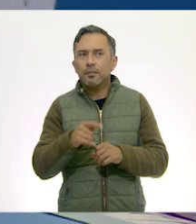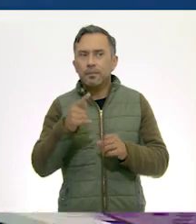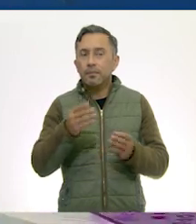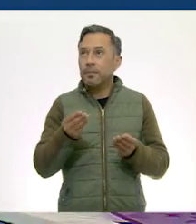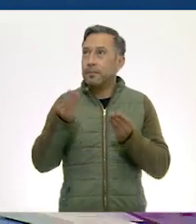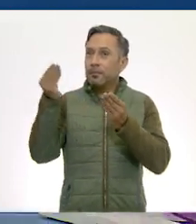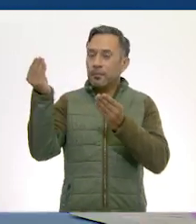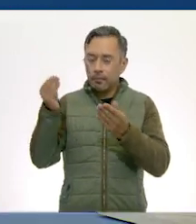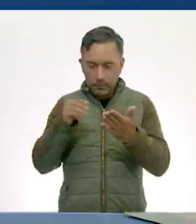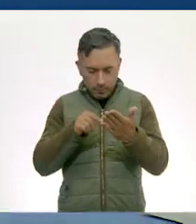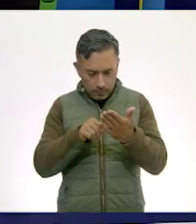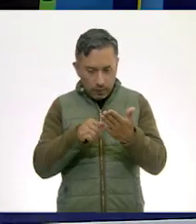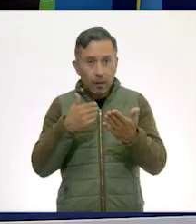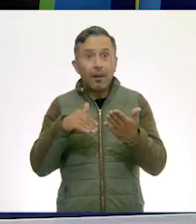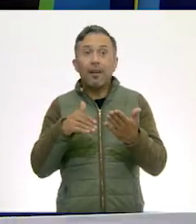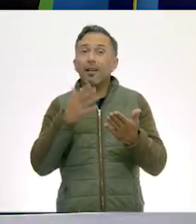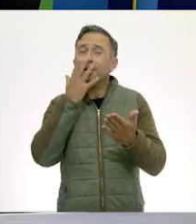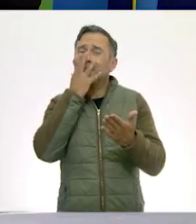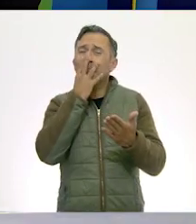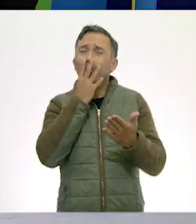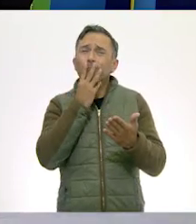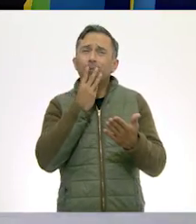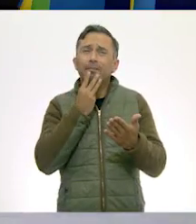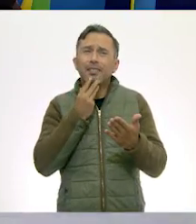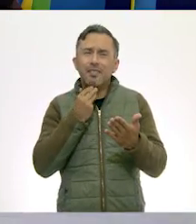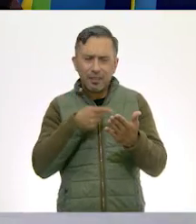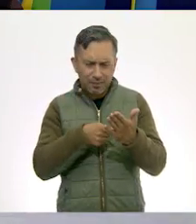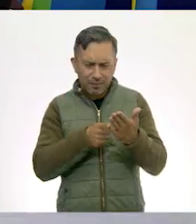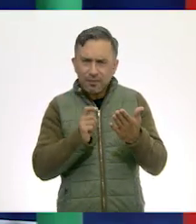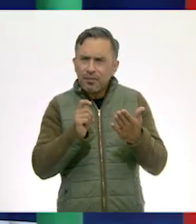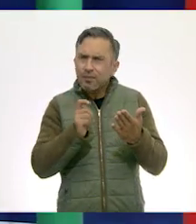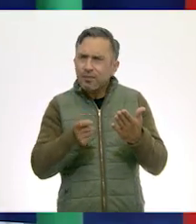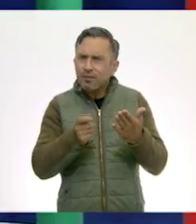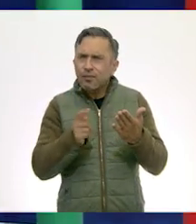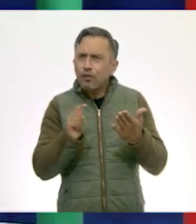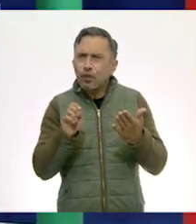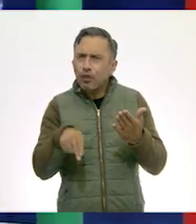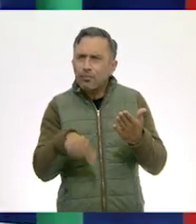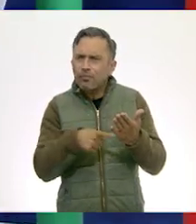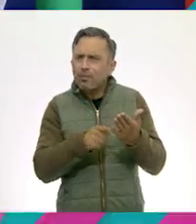qué Ándale. bonitas! ¿Qué es esto, Ton?